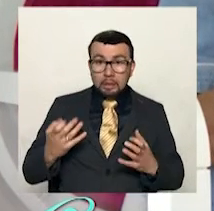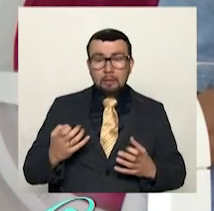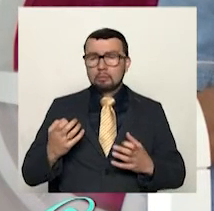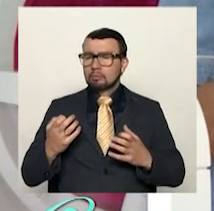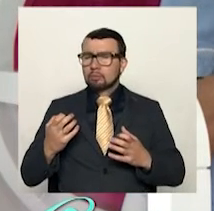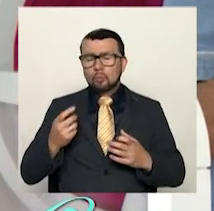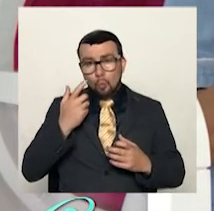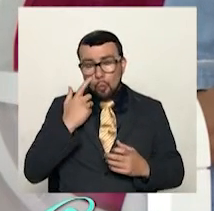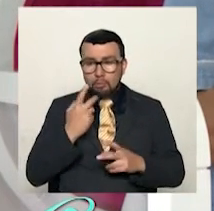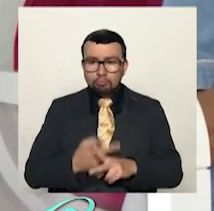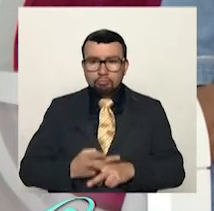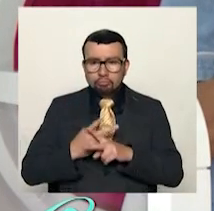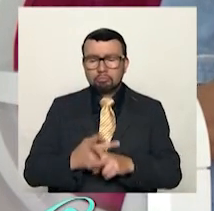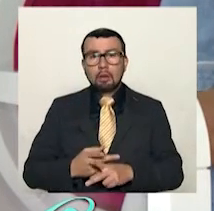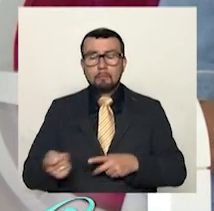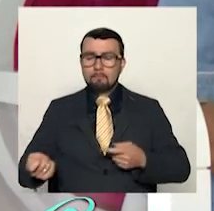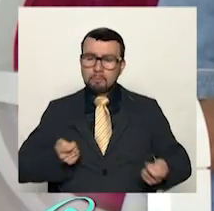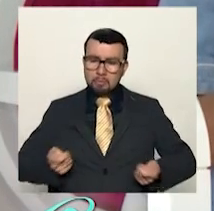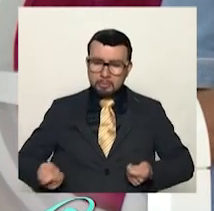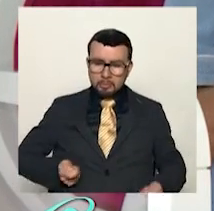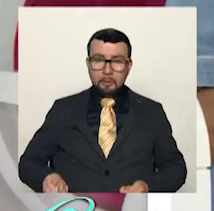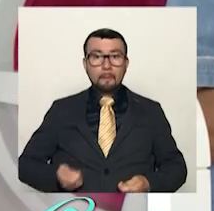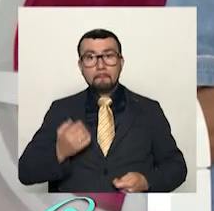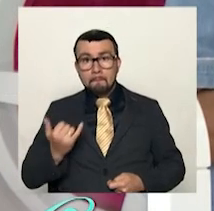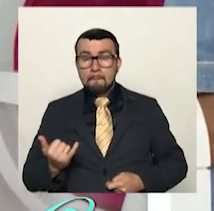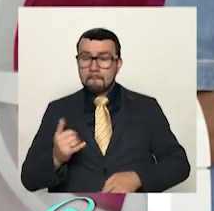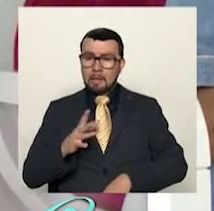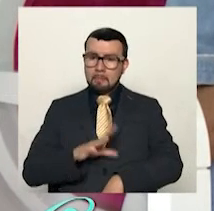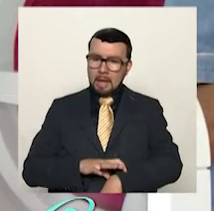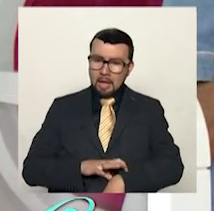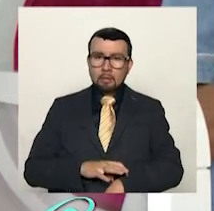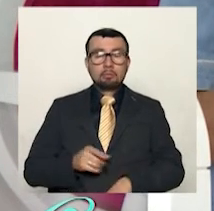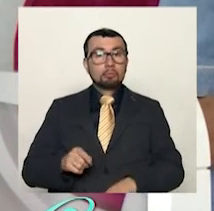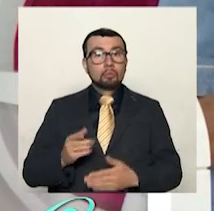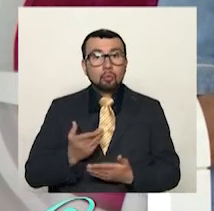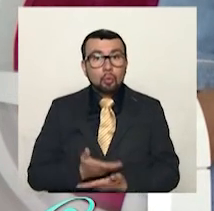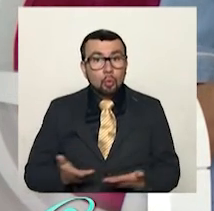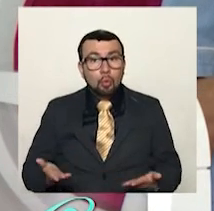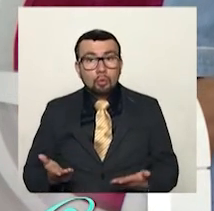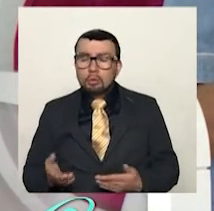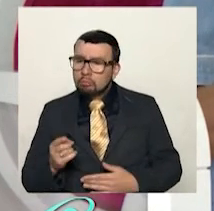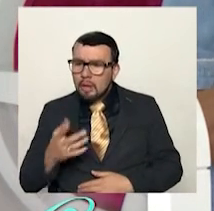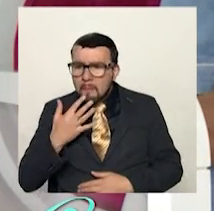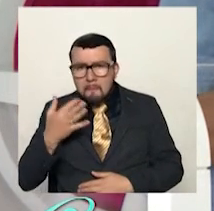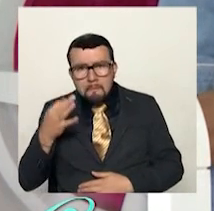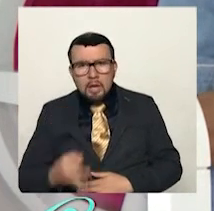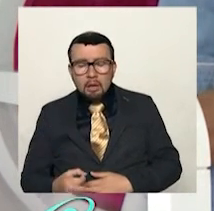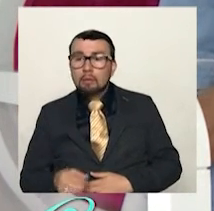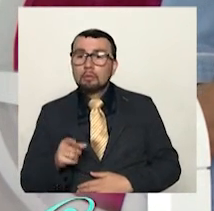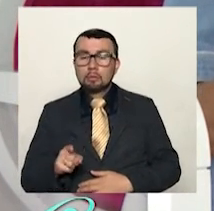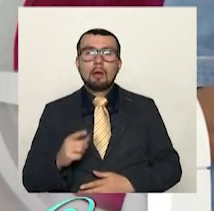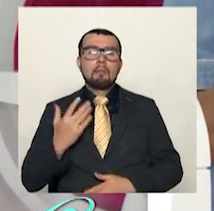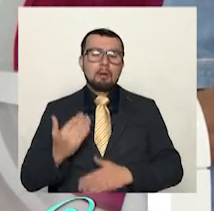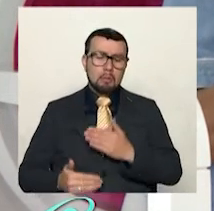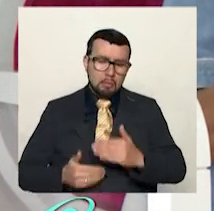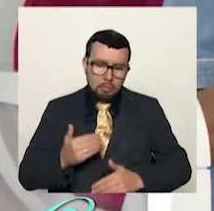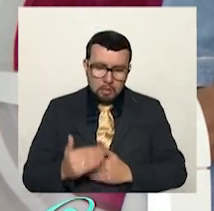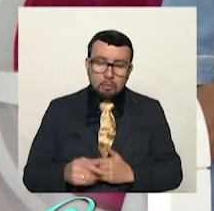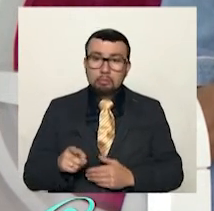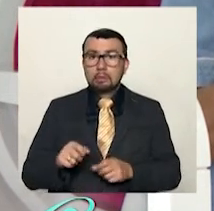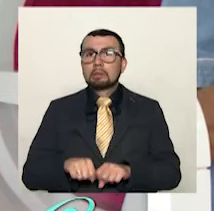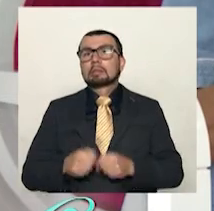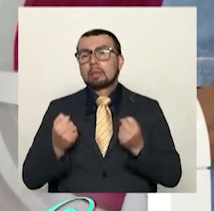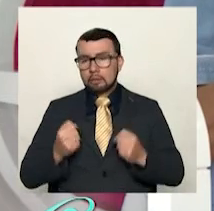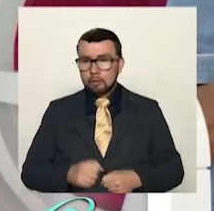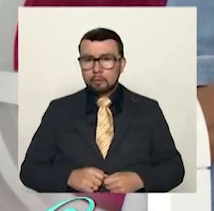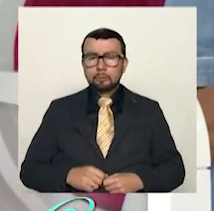de manejarlo y abusar con medicamentos y con cosas que de verdad nos van a producir daño y sin llegar a